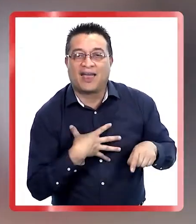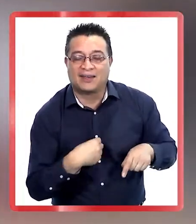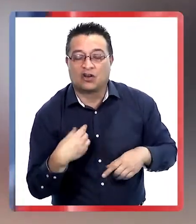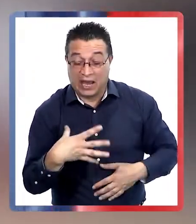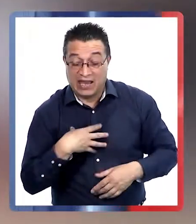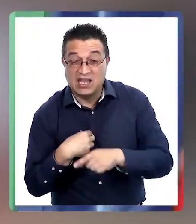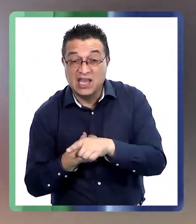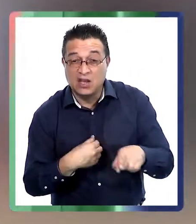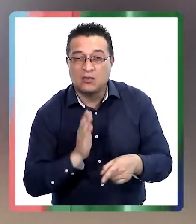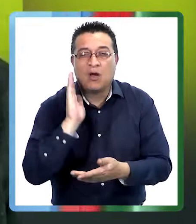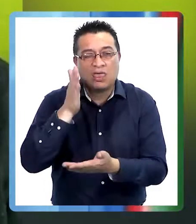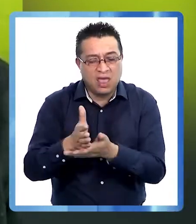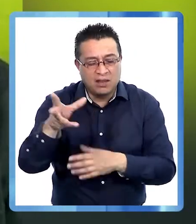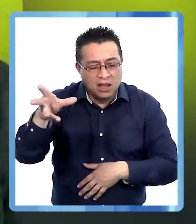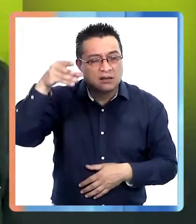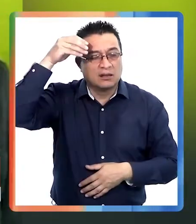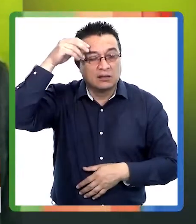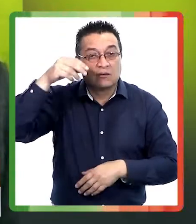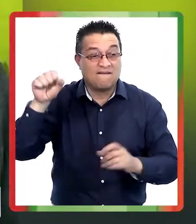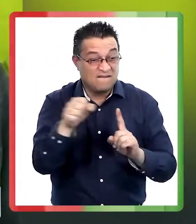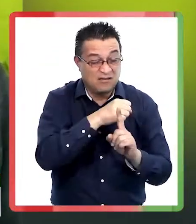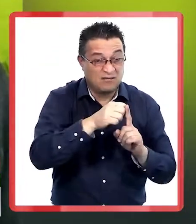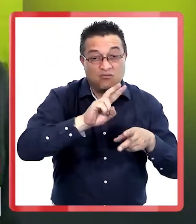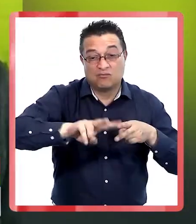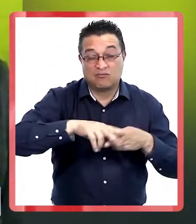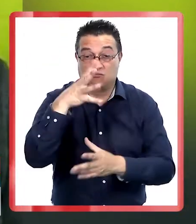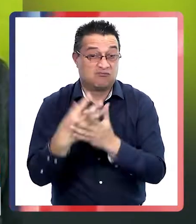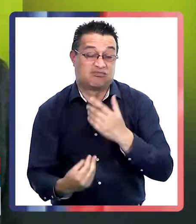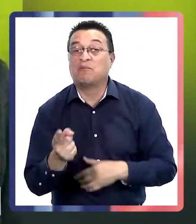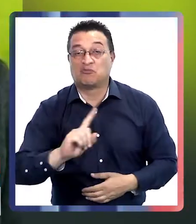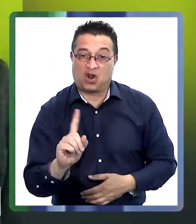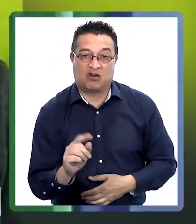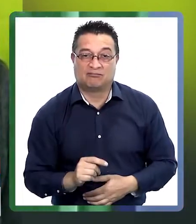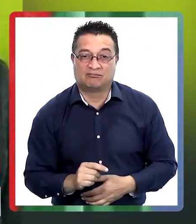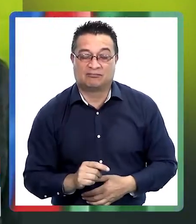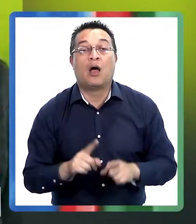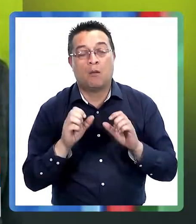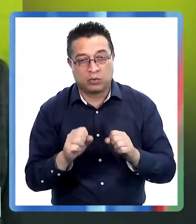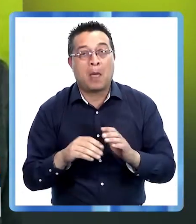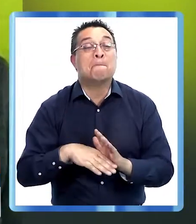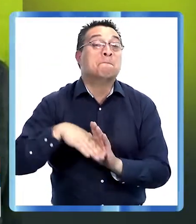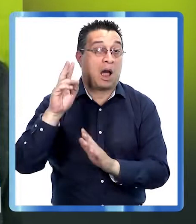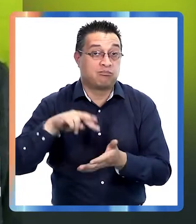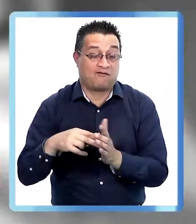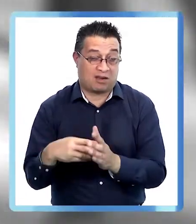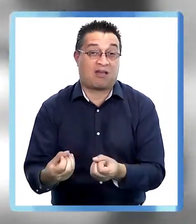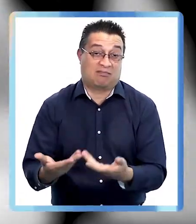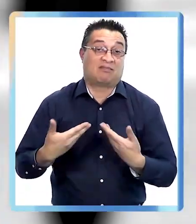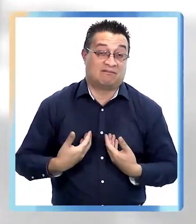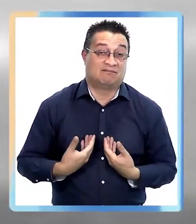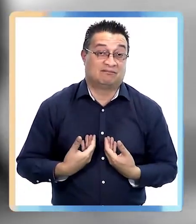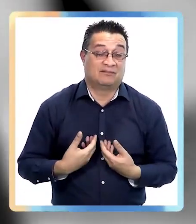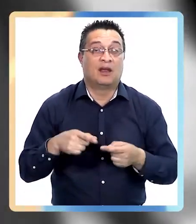nuestros hijos comprendan que la violencia no soluciona los problemas y que por el contrario puede generar muchos más.